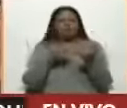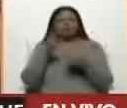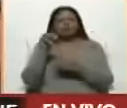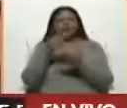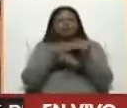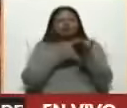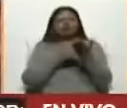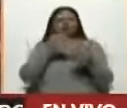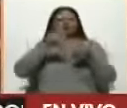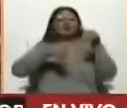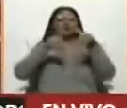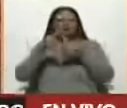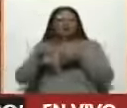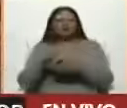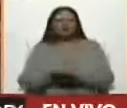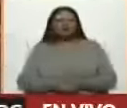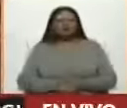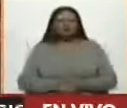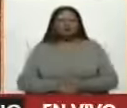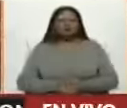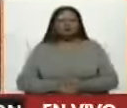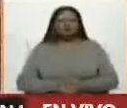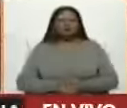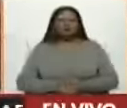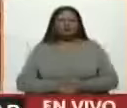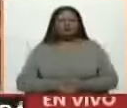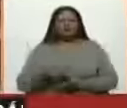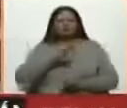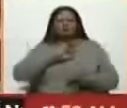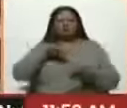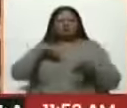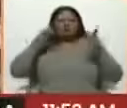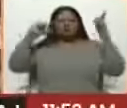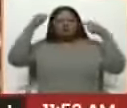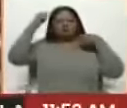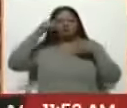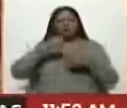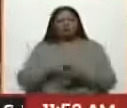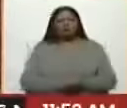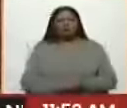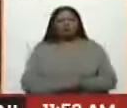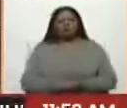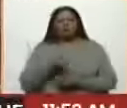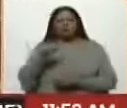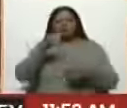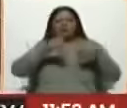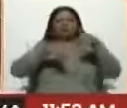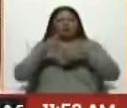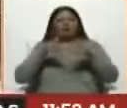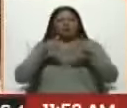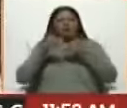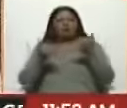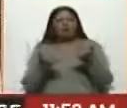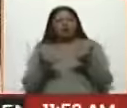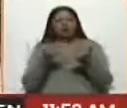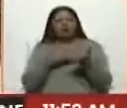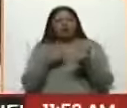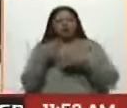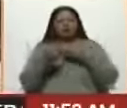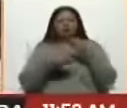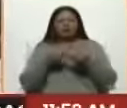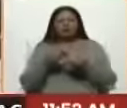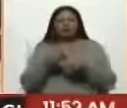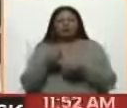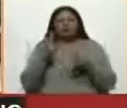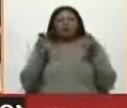votado por el chavismo. Me explico, un nuevo votante es alguien que siempre fue abstencionista, o un